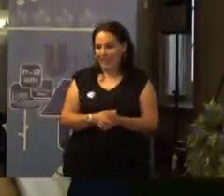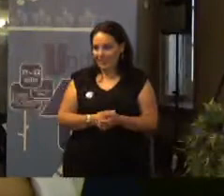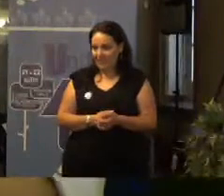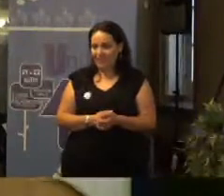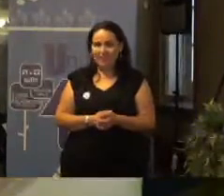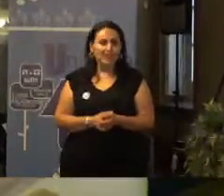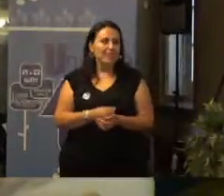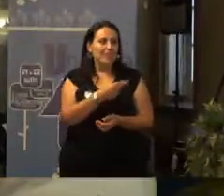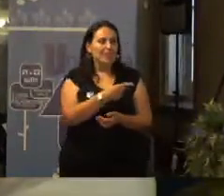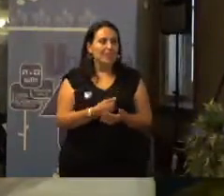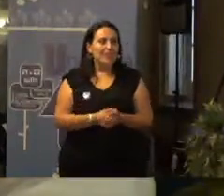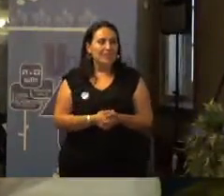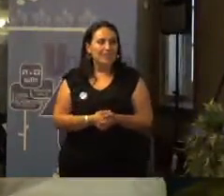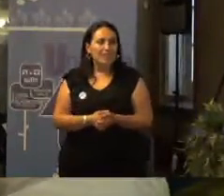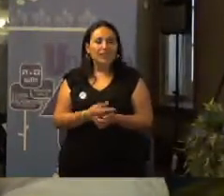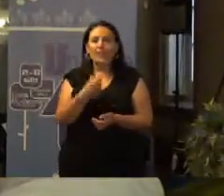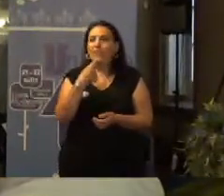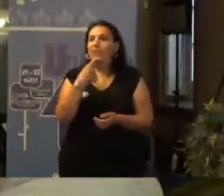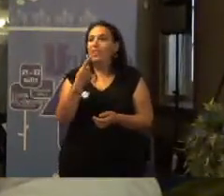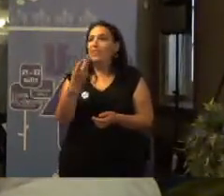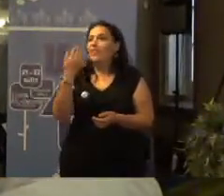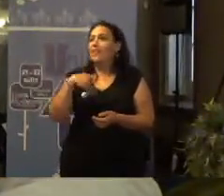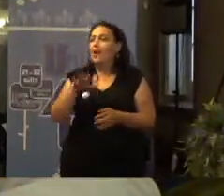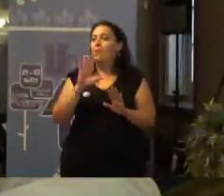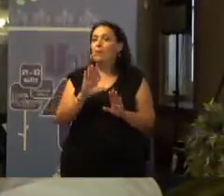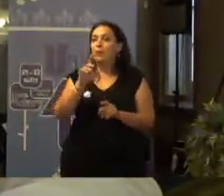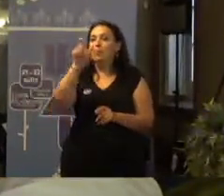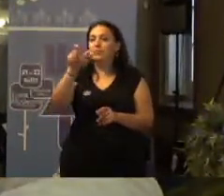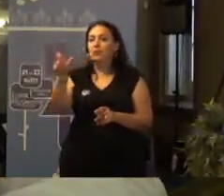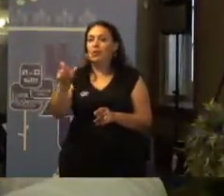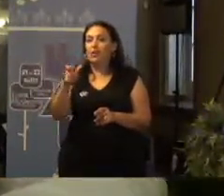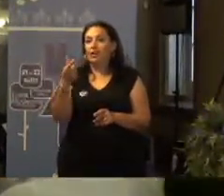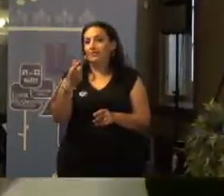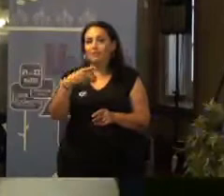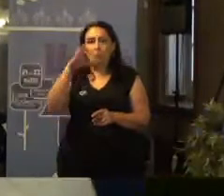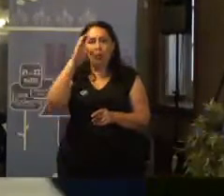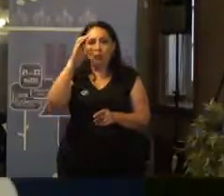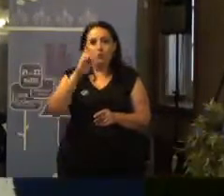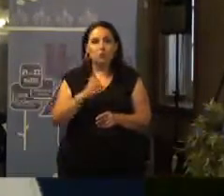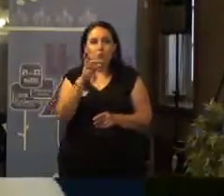Non, aquilo que se decía, non, xa todo está dito, pero como ninguén escoita, haberá que repetilo, non?